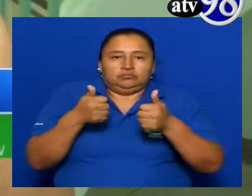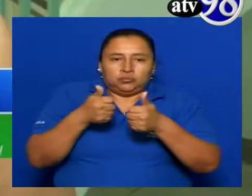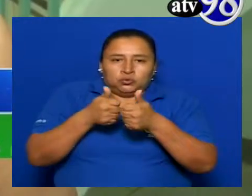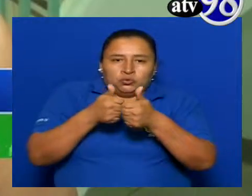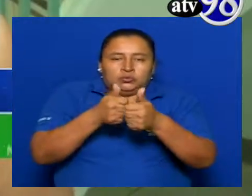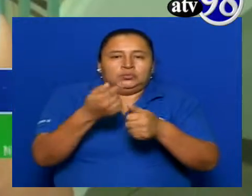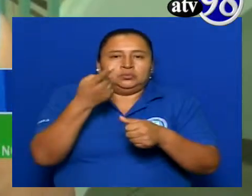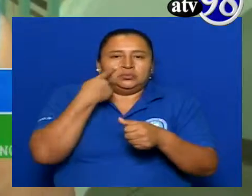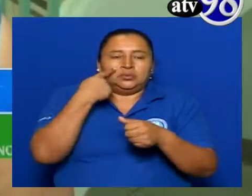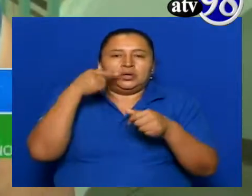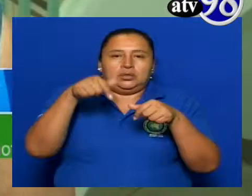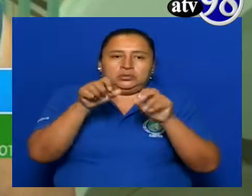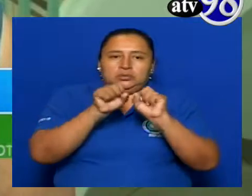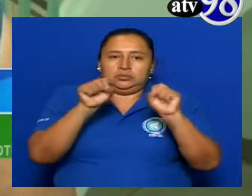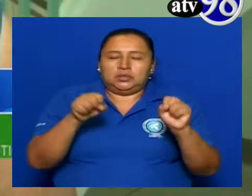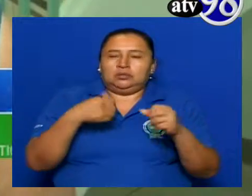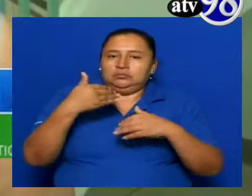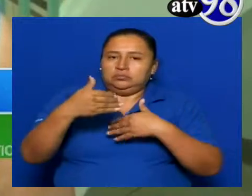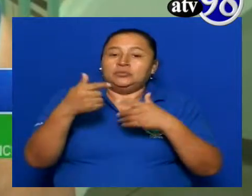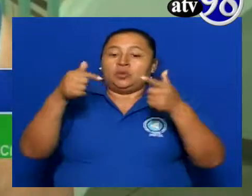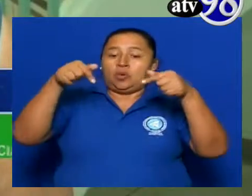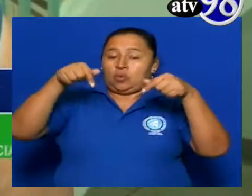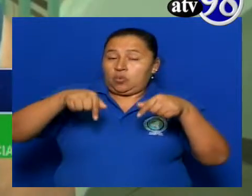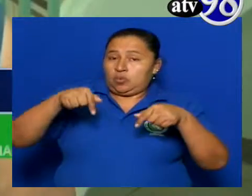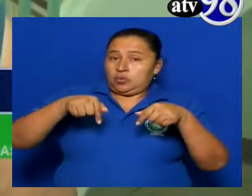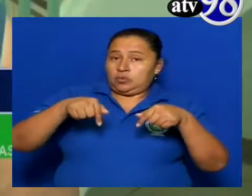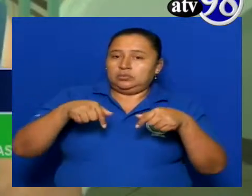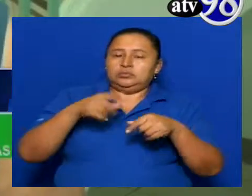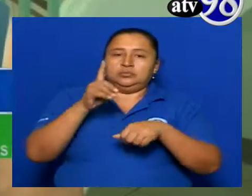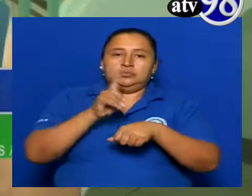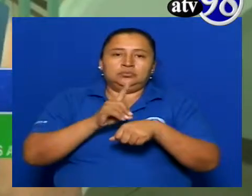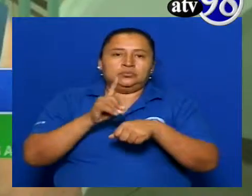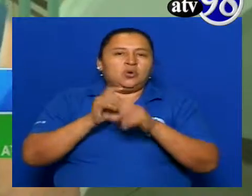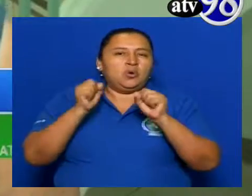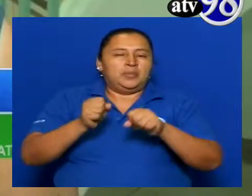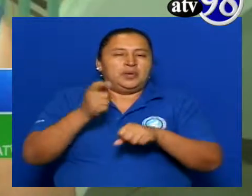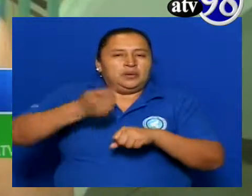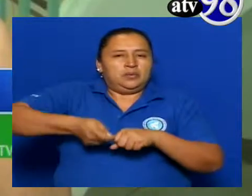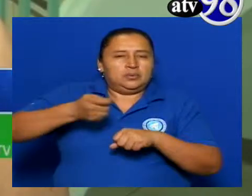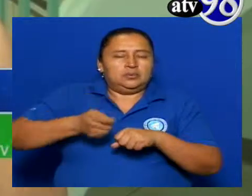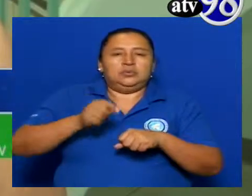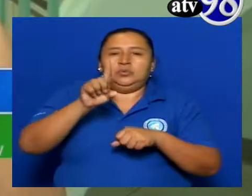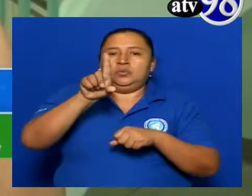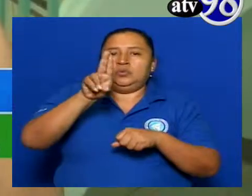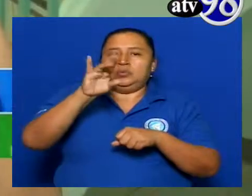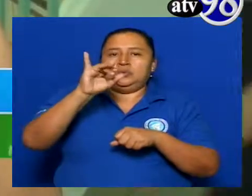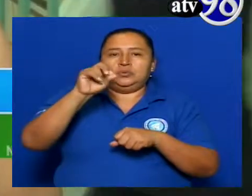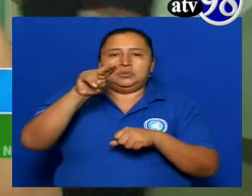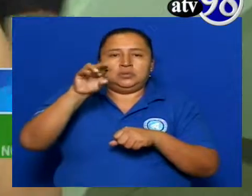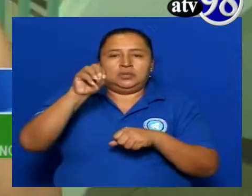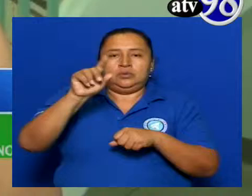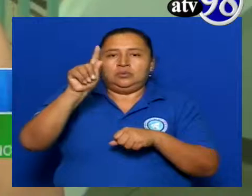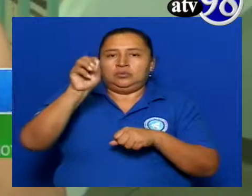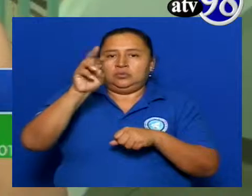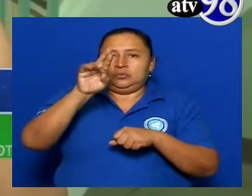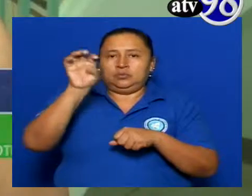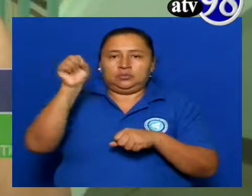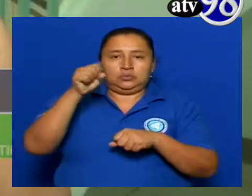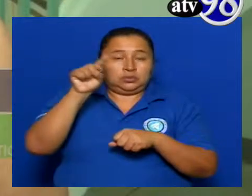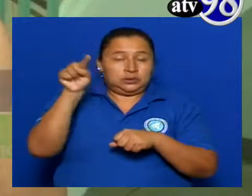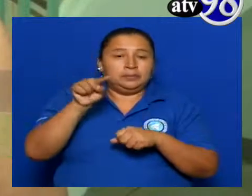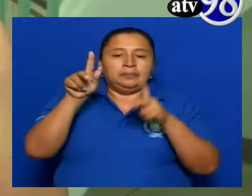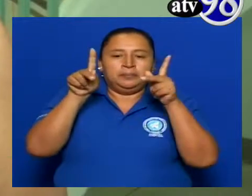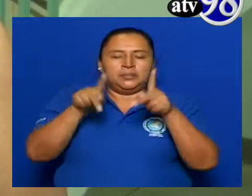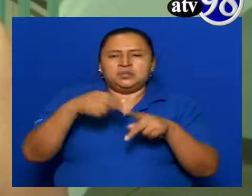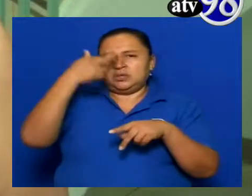seguimiento a estas capacitaciones. Hoy nos acompaña el doctor Luciano Torres, que es el presidente de la Comisión de Apelación del Servicio Civil, que